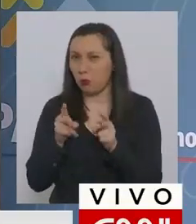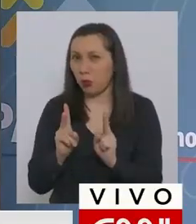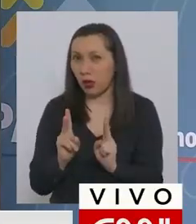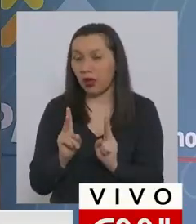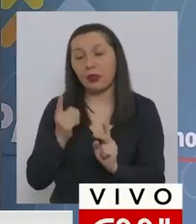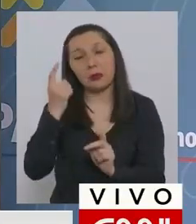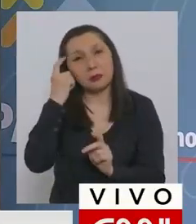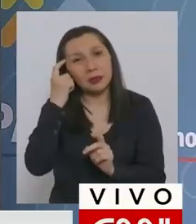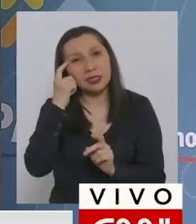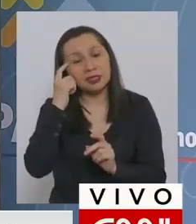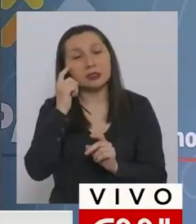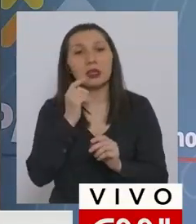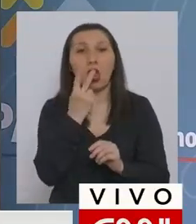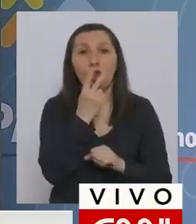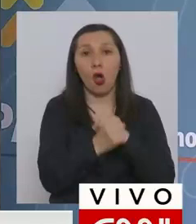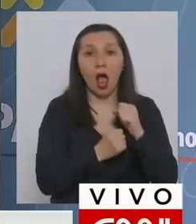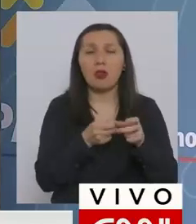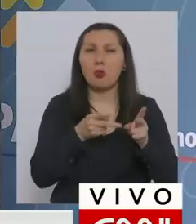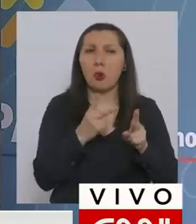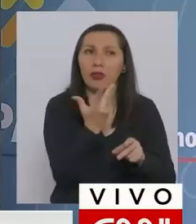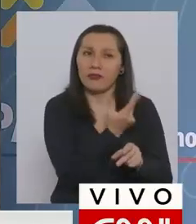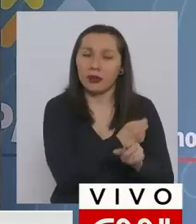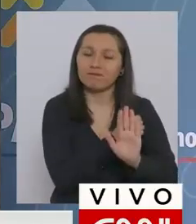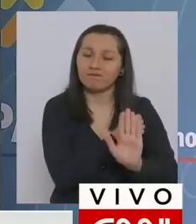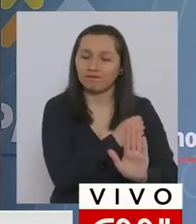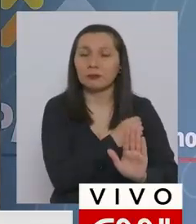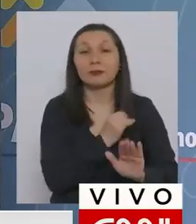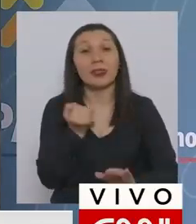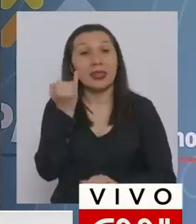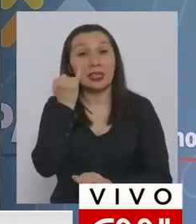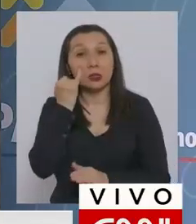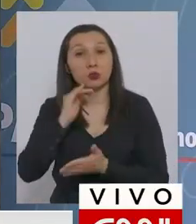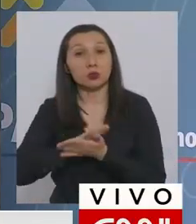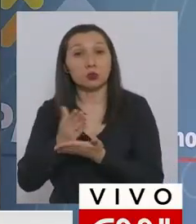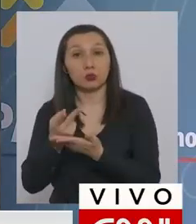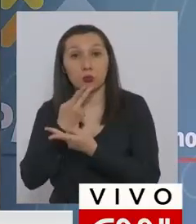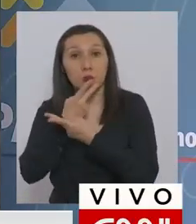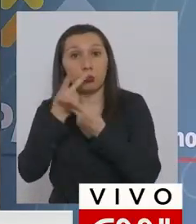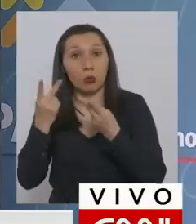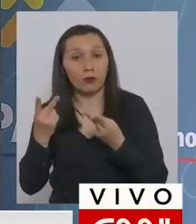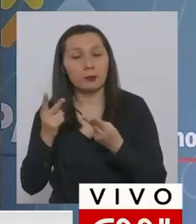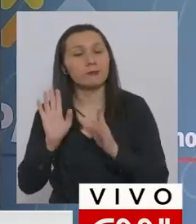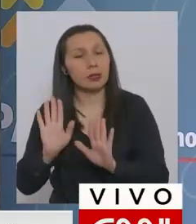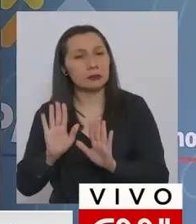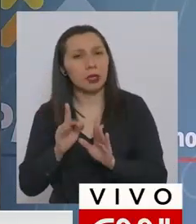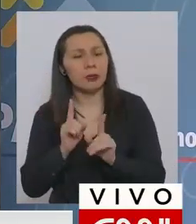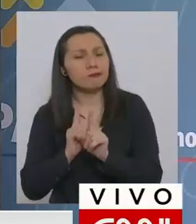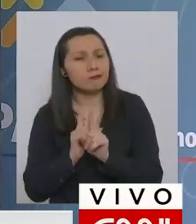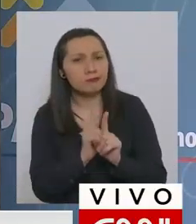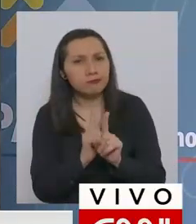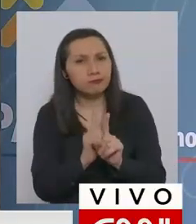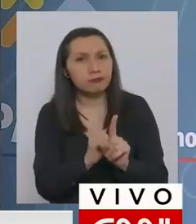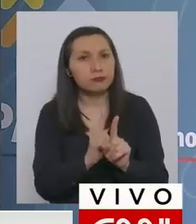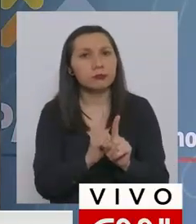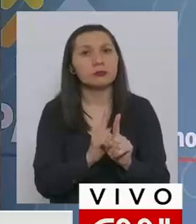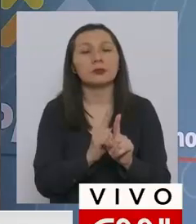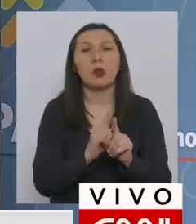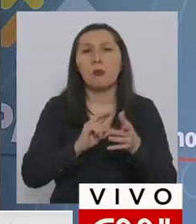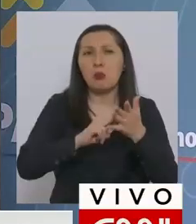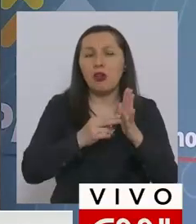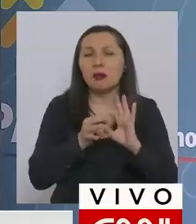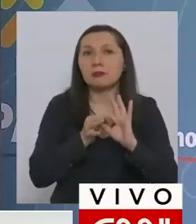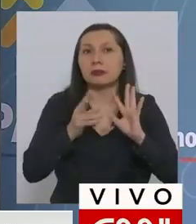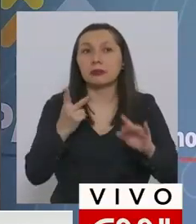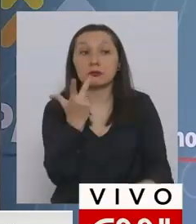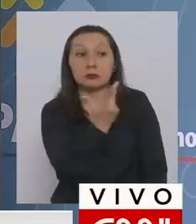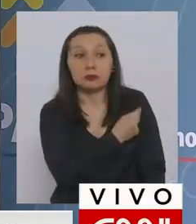palabra a nuestra subsecretaria de Salud Pública. Doctora Daza, por favor. Bueno, sí, con el proceso de vacunación de los niños menores de